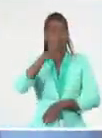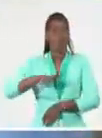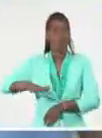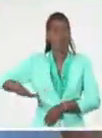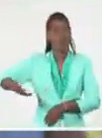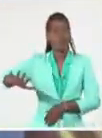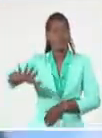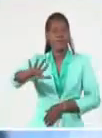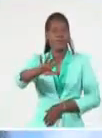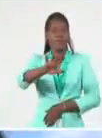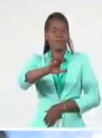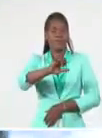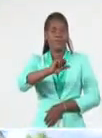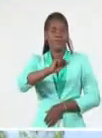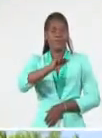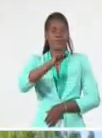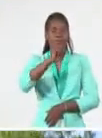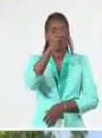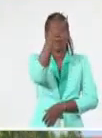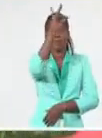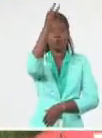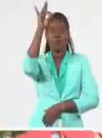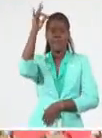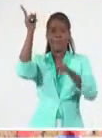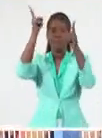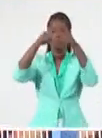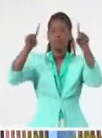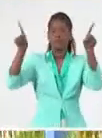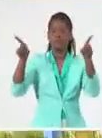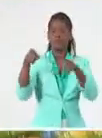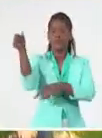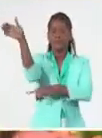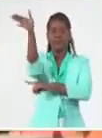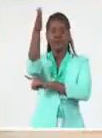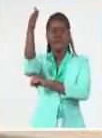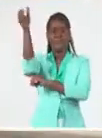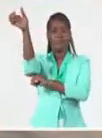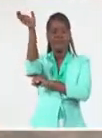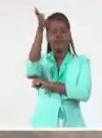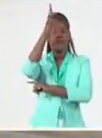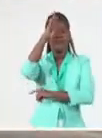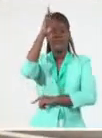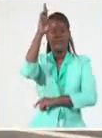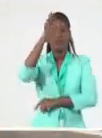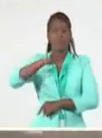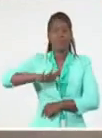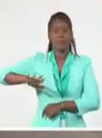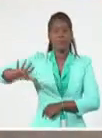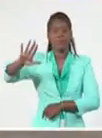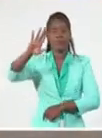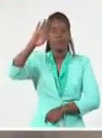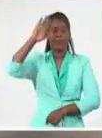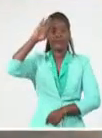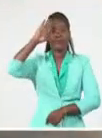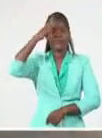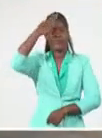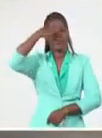a la palma el escudo ya no hay bandera cubana y amiga